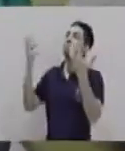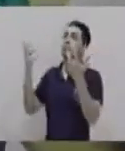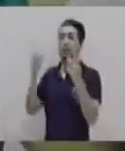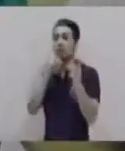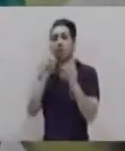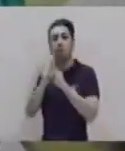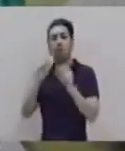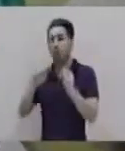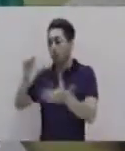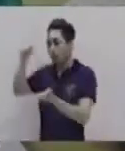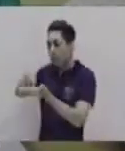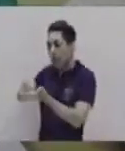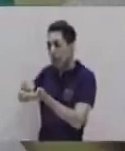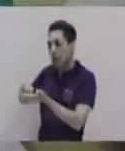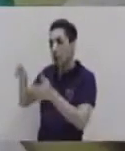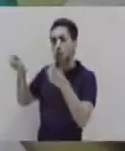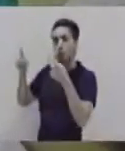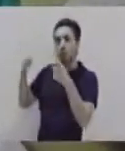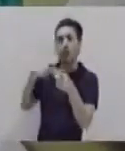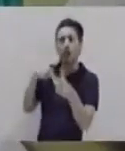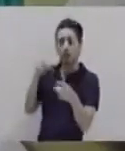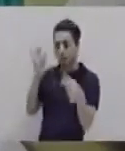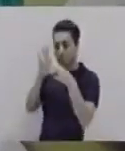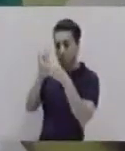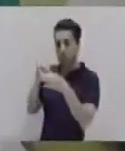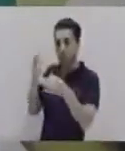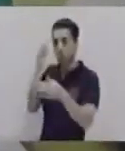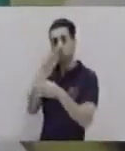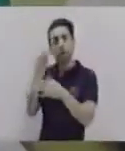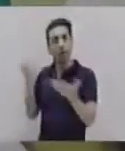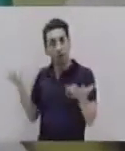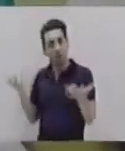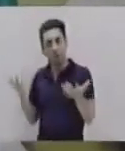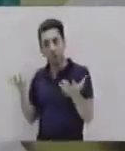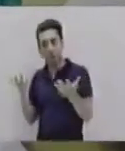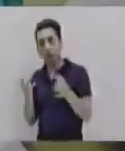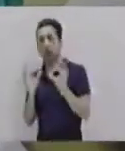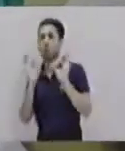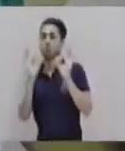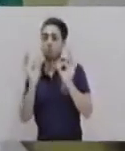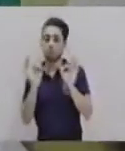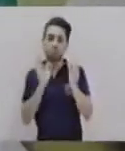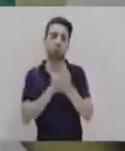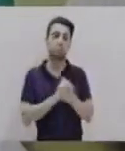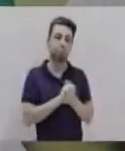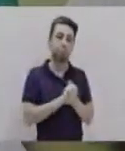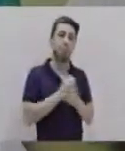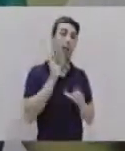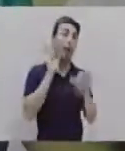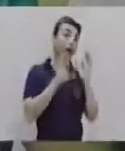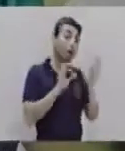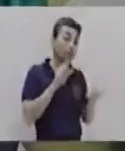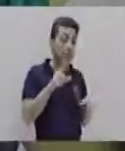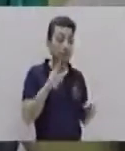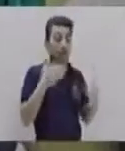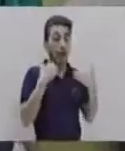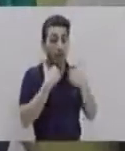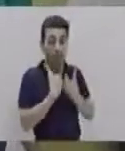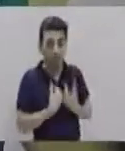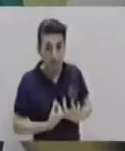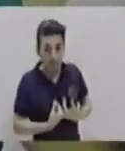estudiar. Muy bien. Nos hemos dado cuenta que a veces cuando estamos